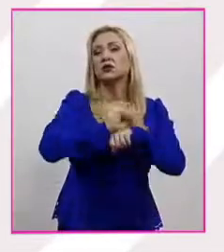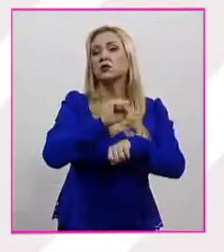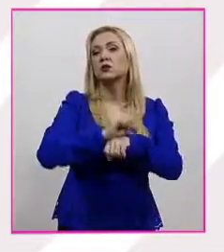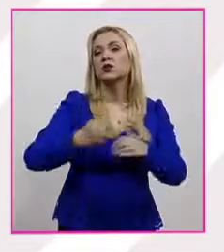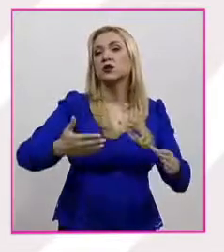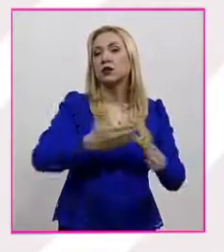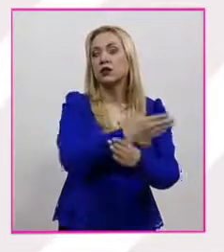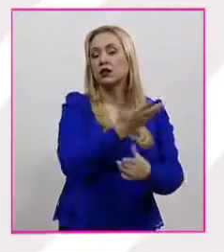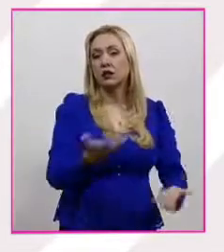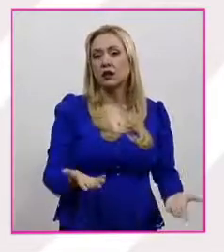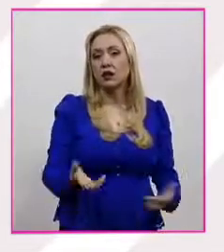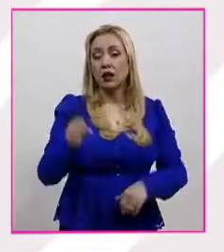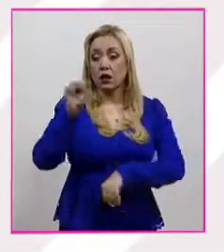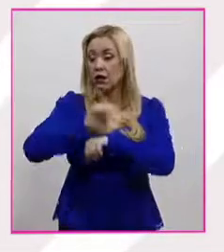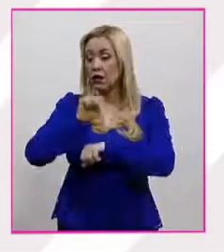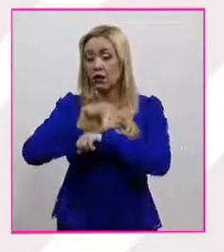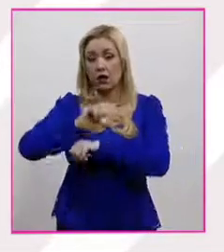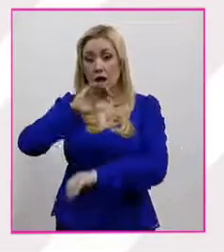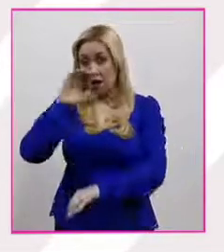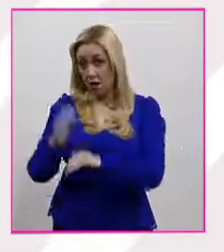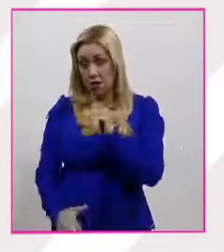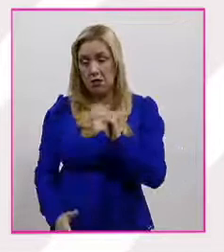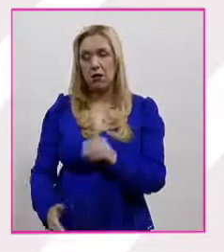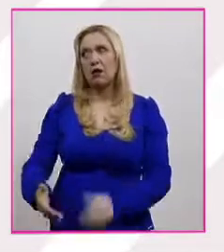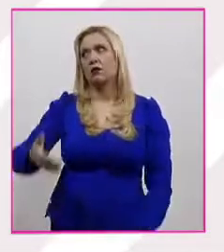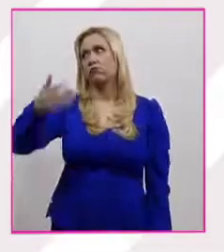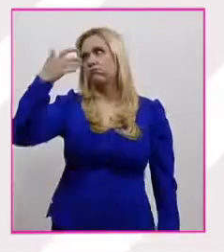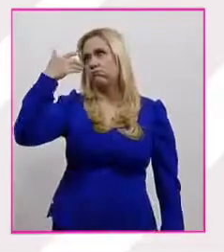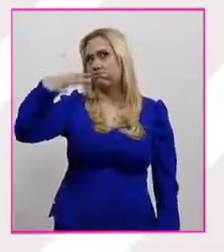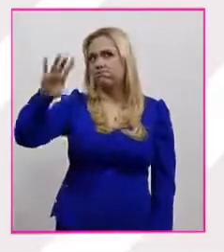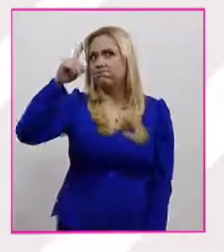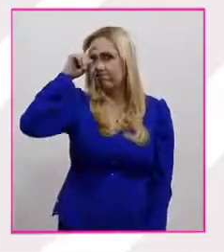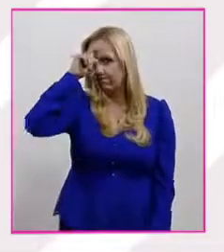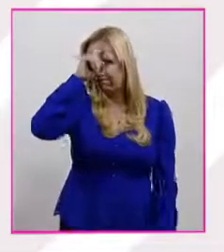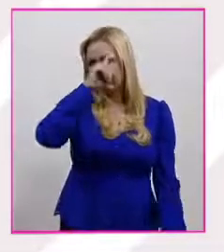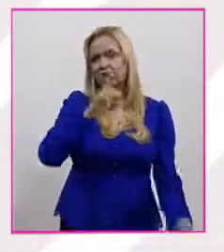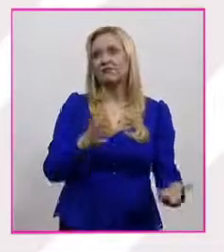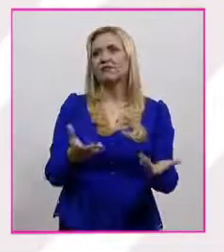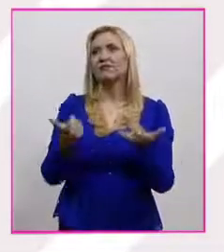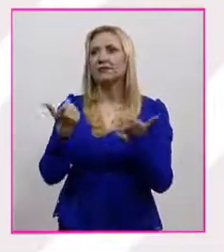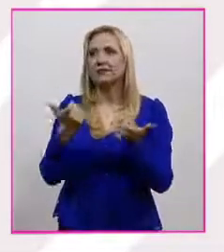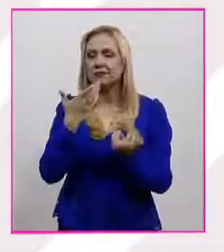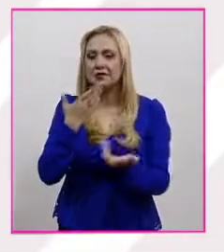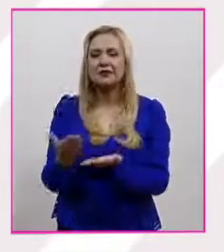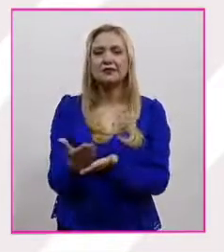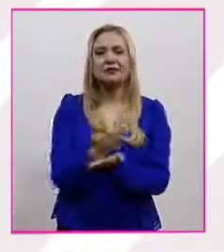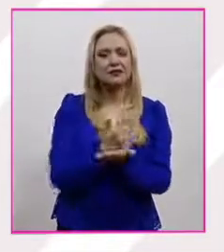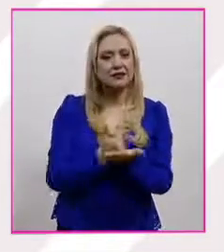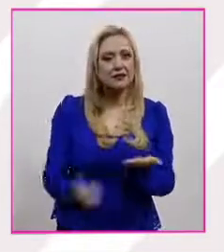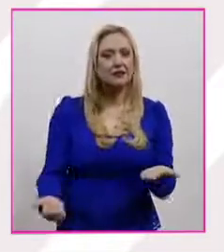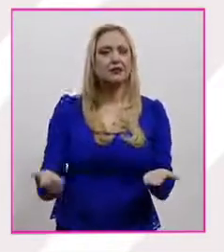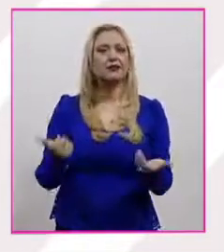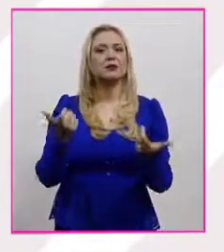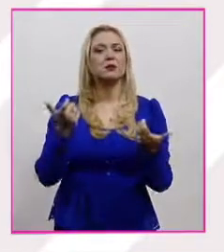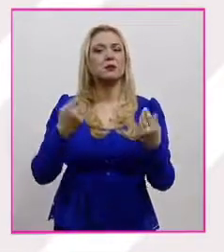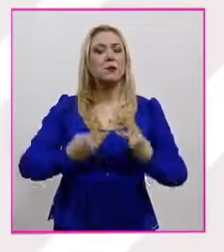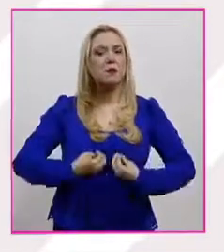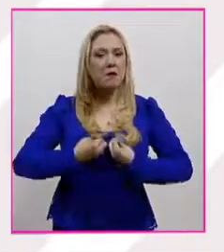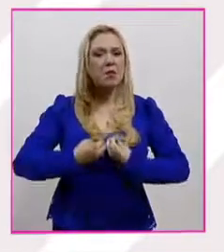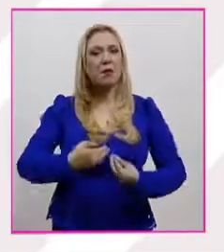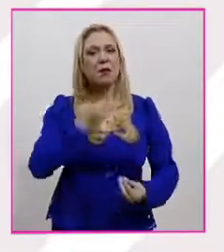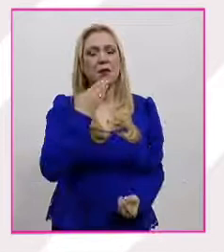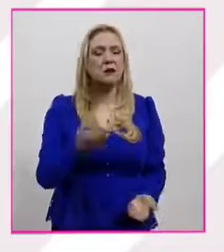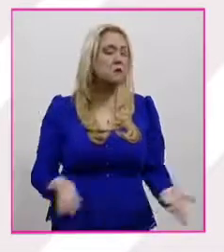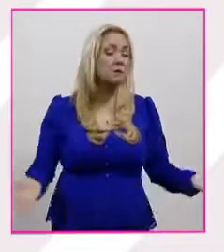terminas secundaria, tienes muy poquitas posibilidades de tener ingresos económicos o de tener una mejor calidad de vida.